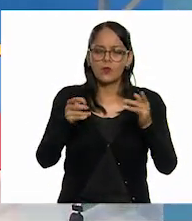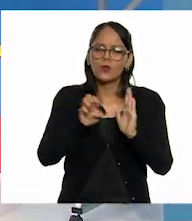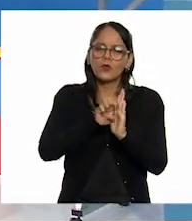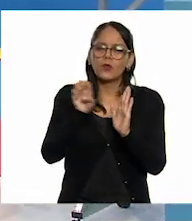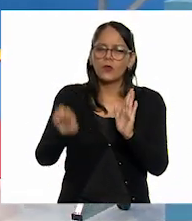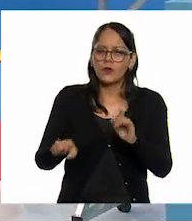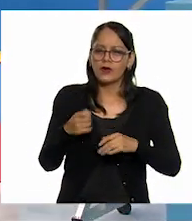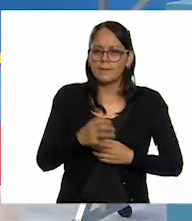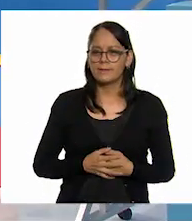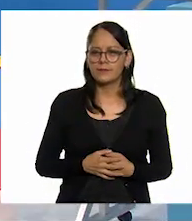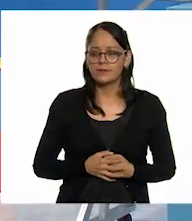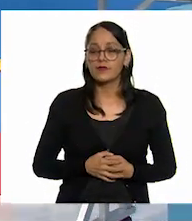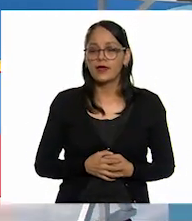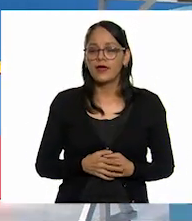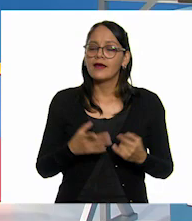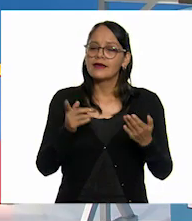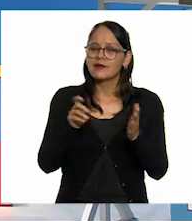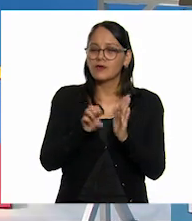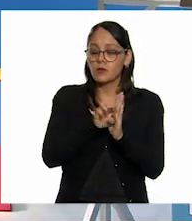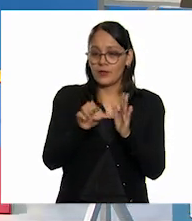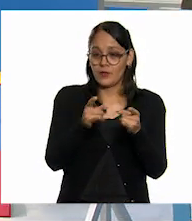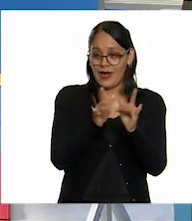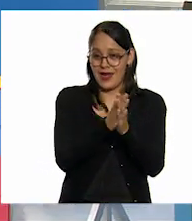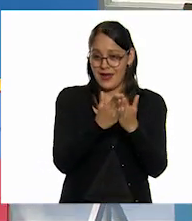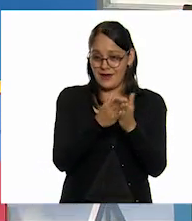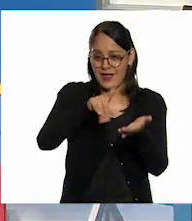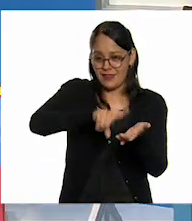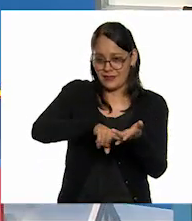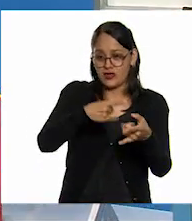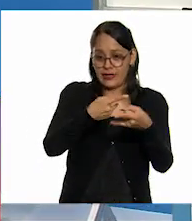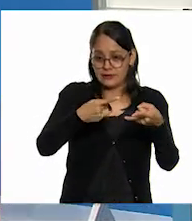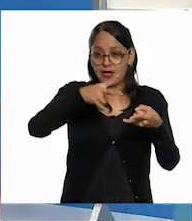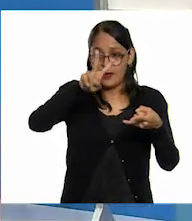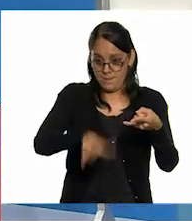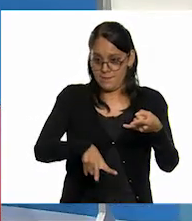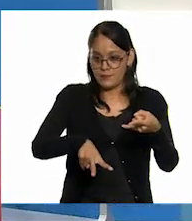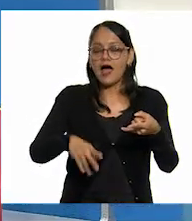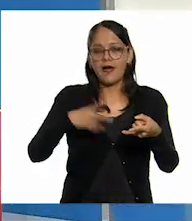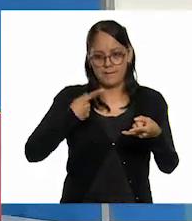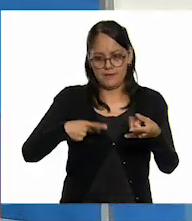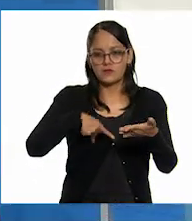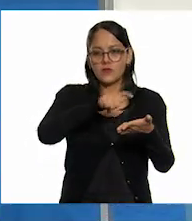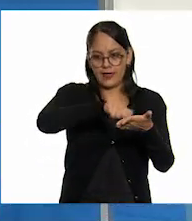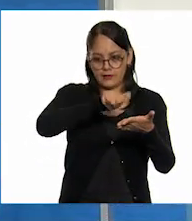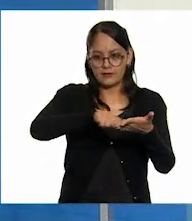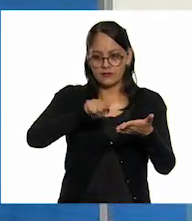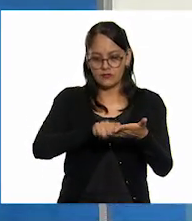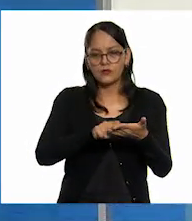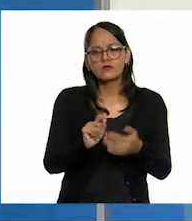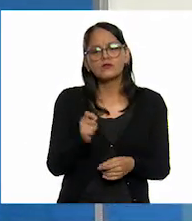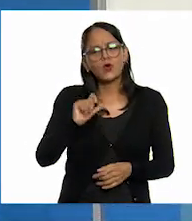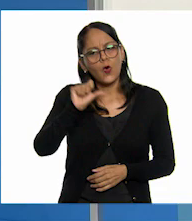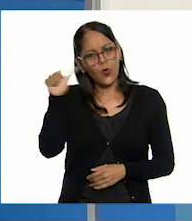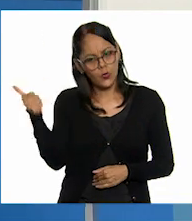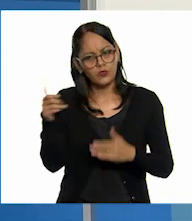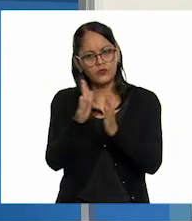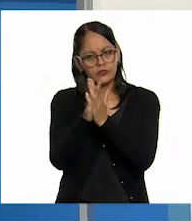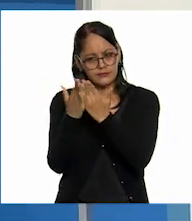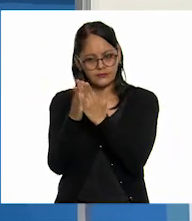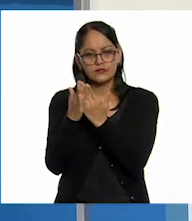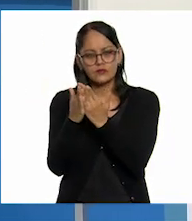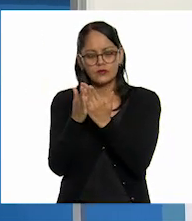decir que están basadas en hechos reales o que sí ocurrieron. Pero hay otras producciones